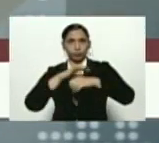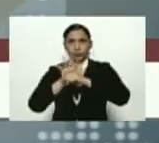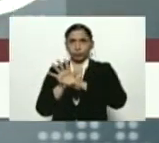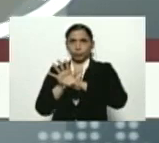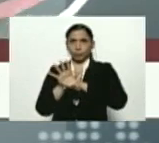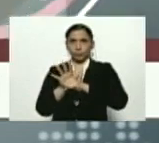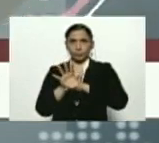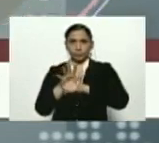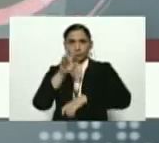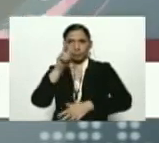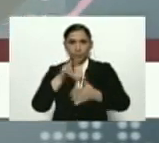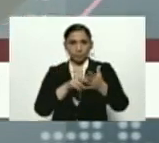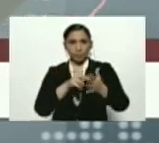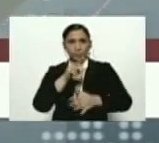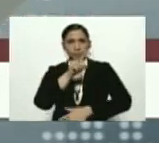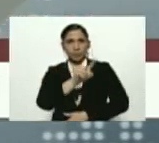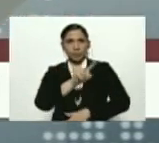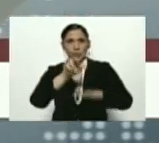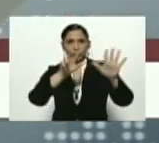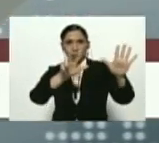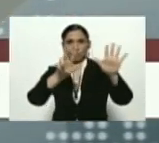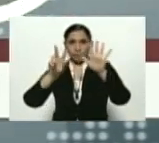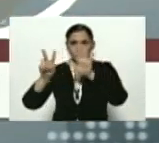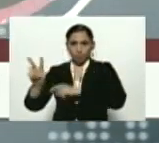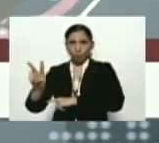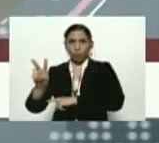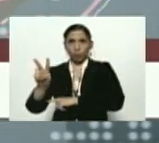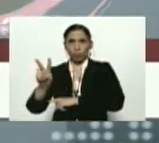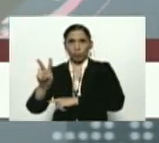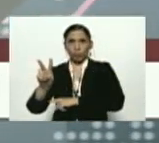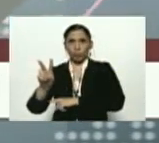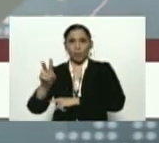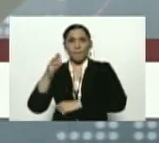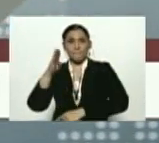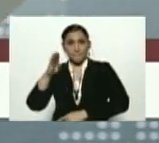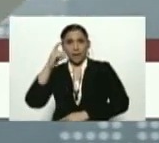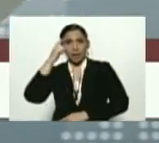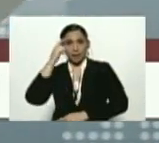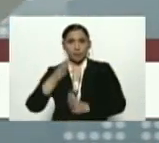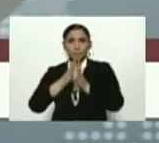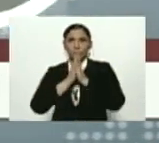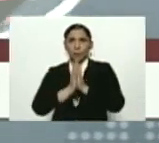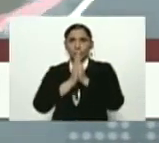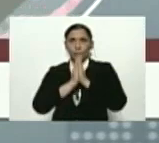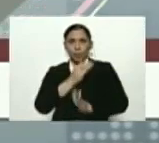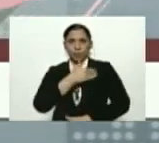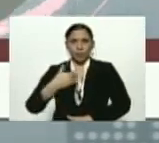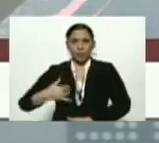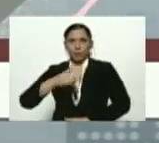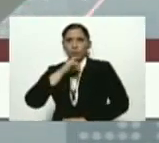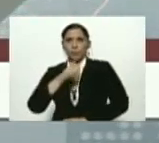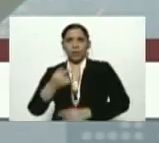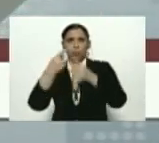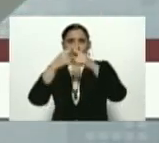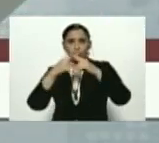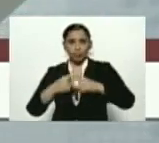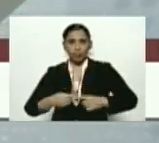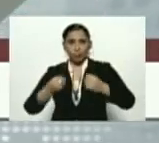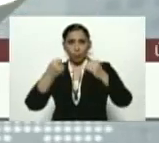Y 2.182 casos, Barry, por favor, quiero resaltar este número, son casos importados.